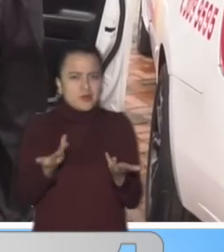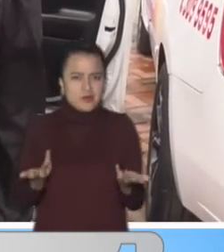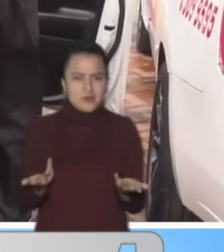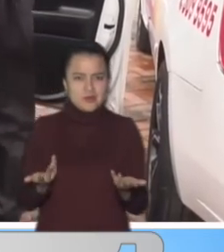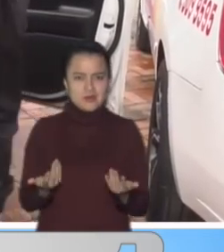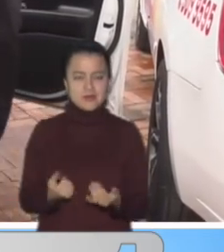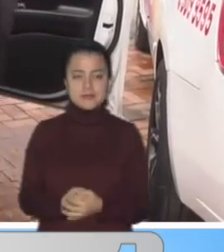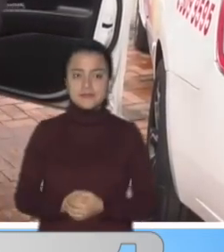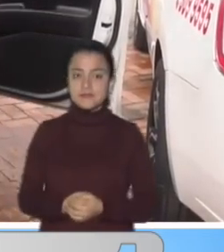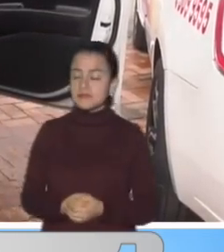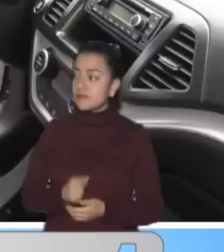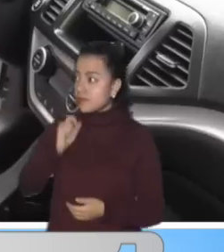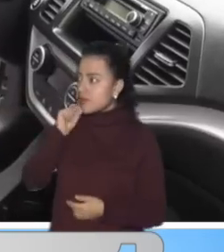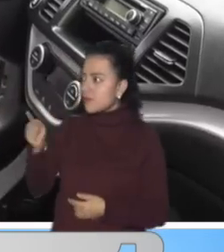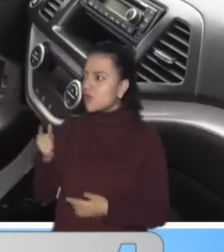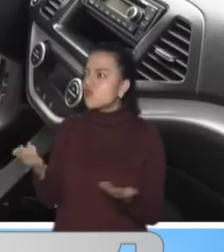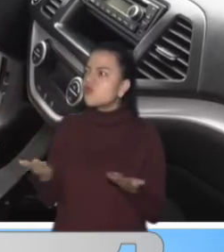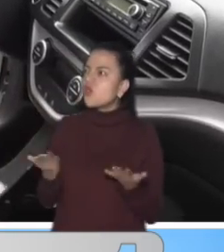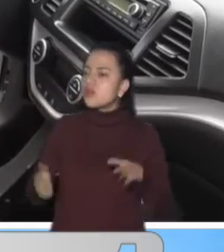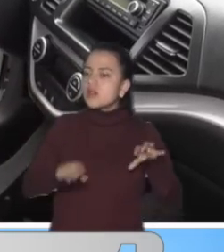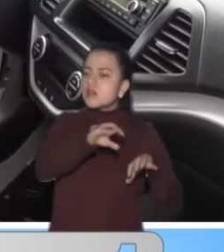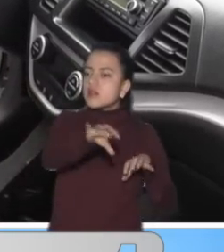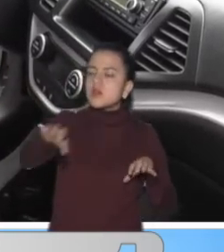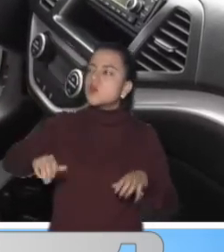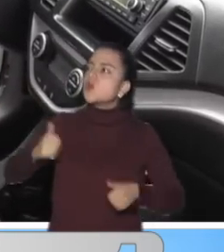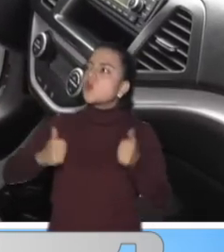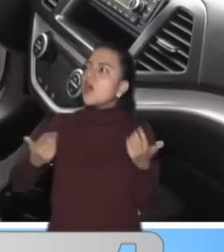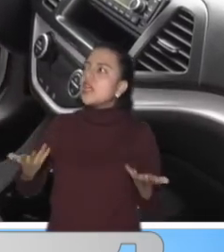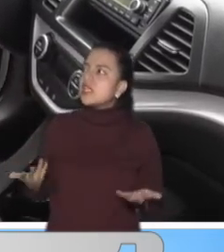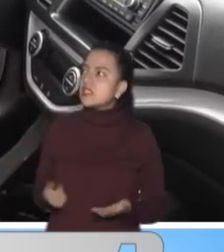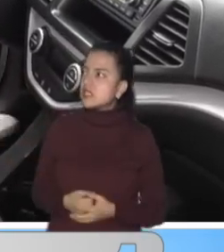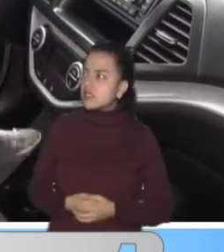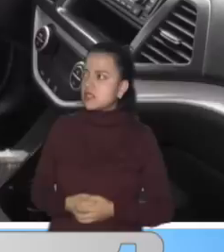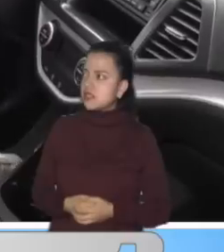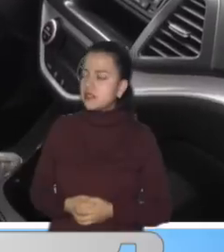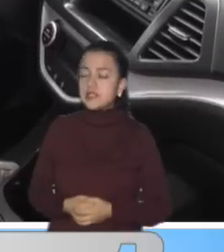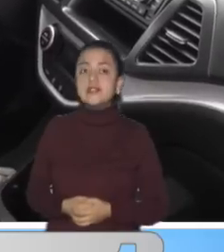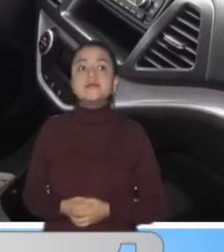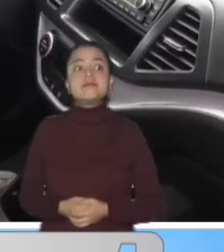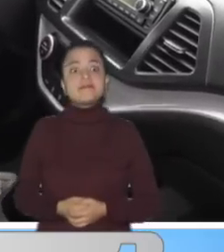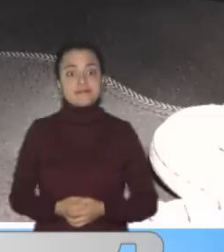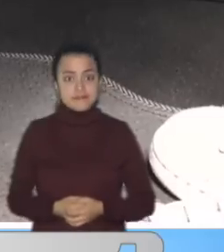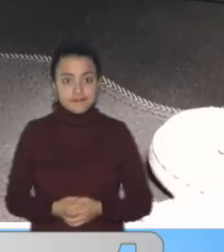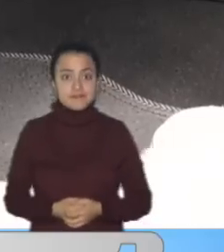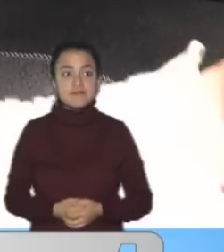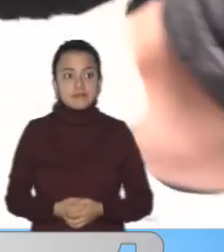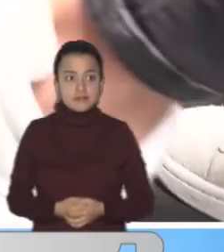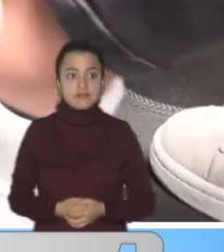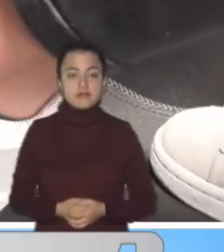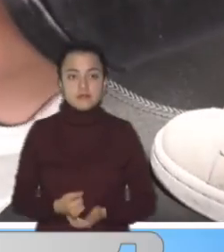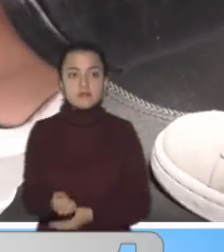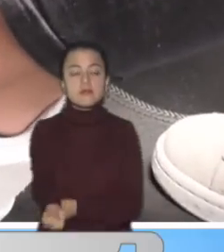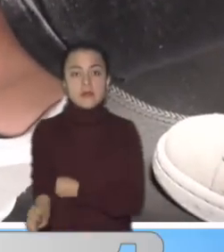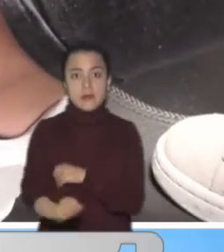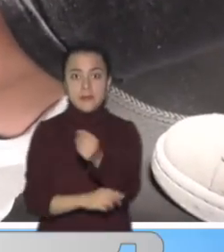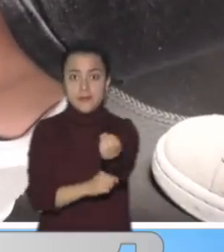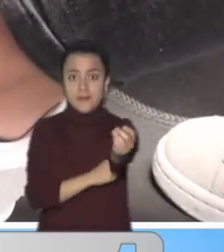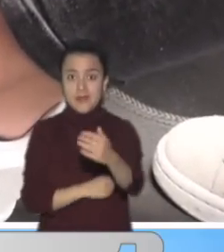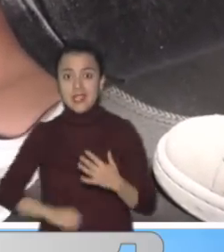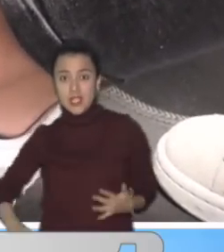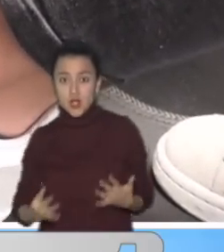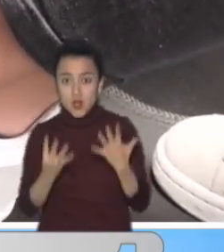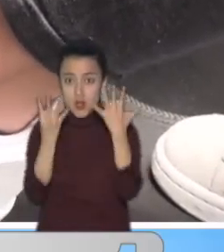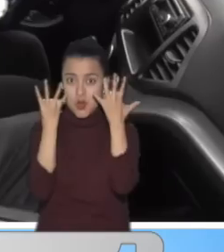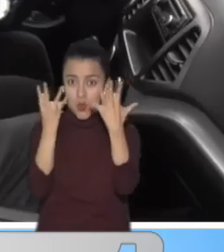un poco de esos centros de enseñanza, ¿dónde están ubicados, en cuántas zonas del país? Están ubicados en todo el país. Tenemos 9